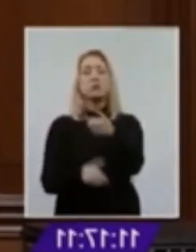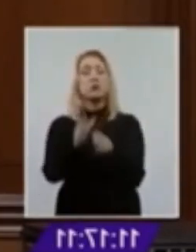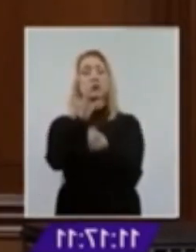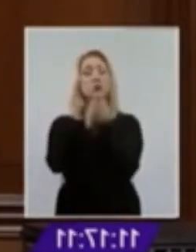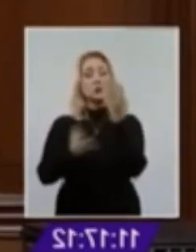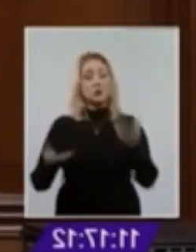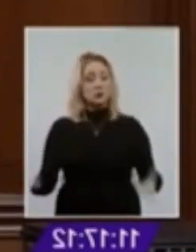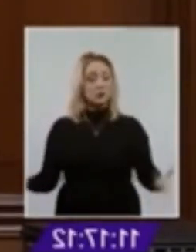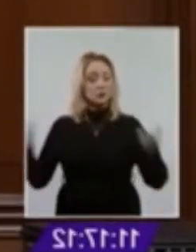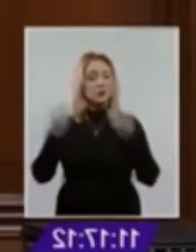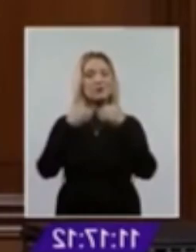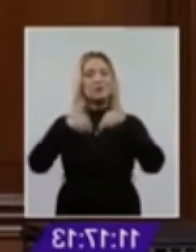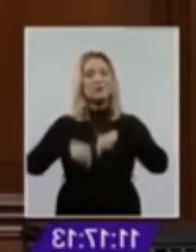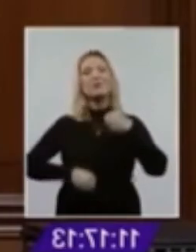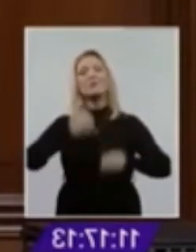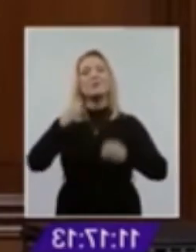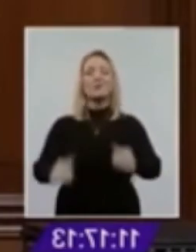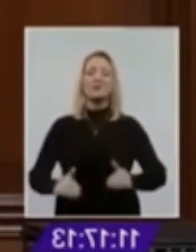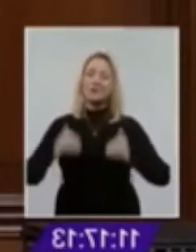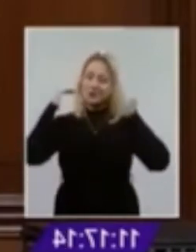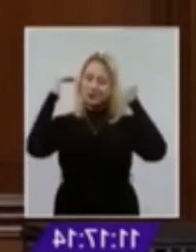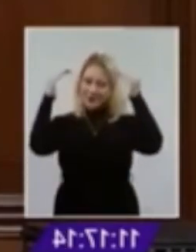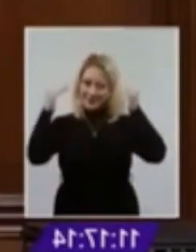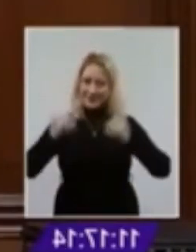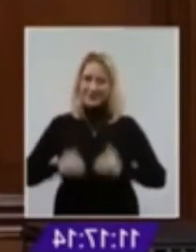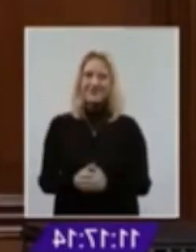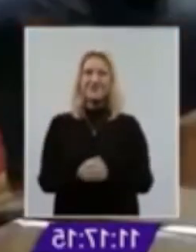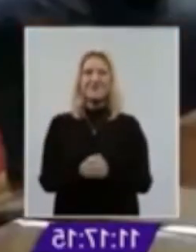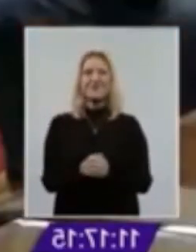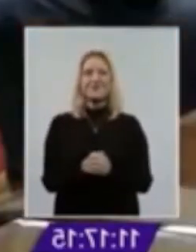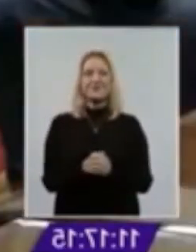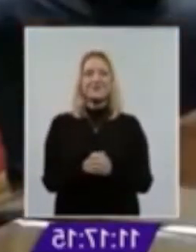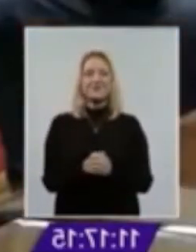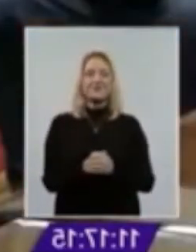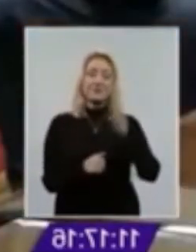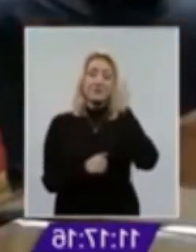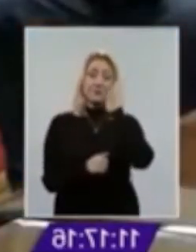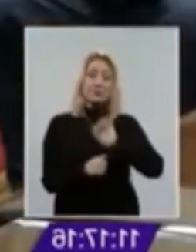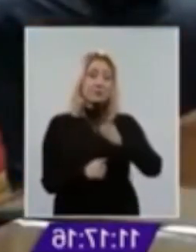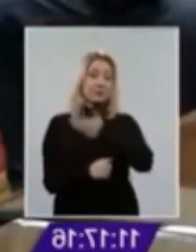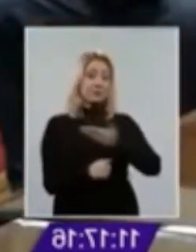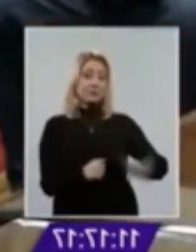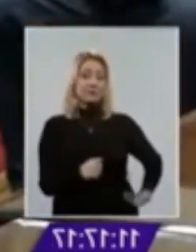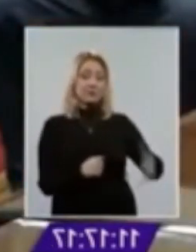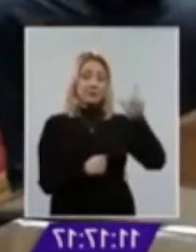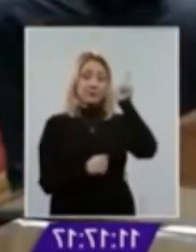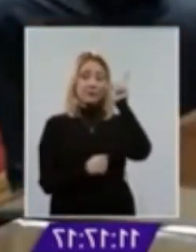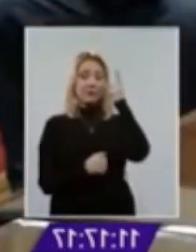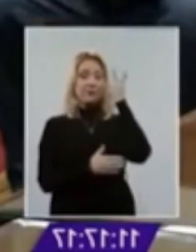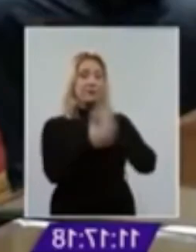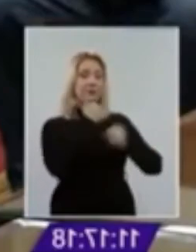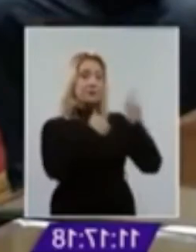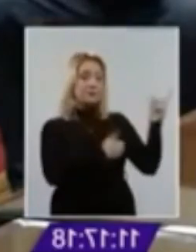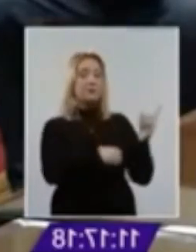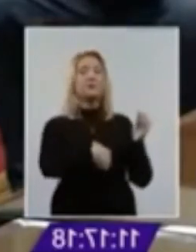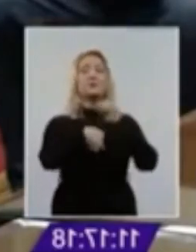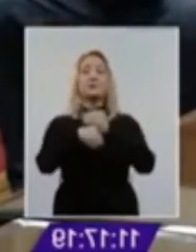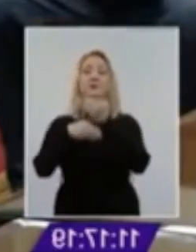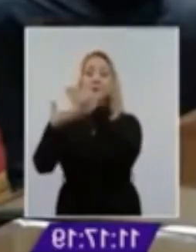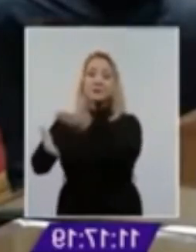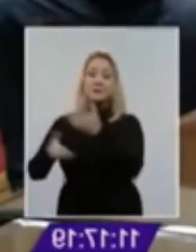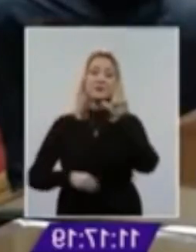tribunal constitucional la señora ministra presidenta Norma Lucía piña Hernández impondrá la señora ministra lenia ves